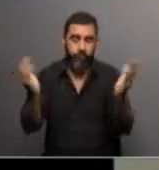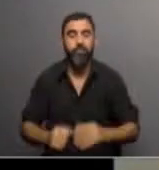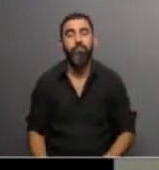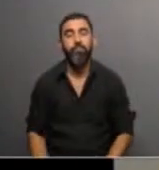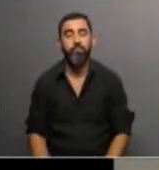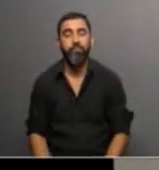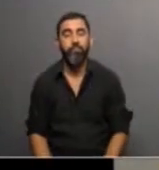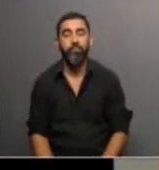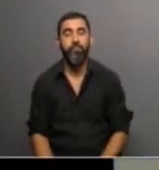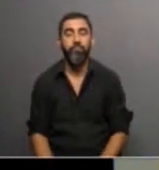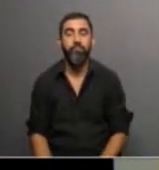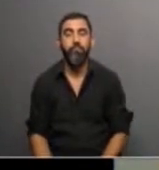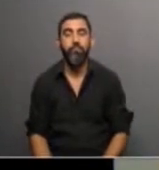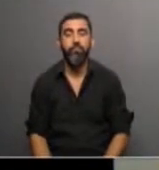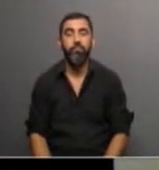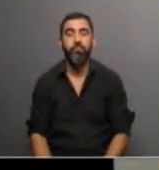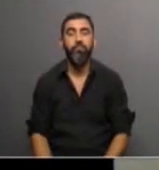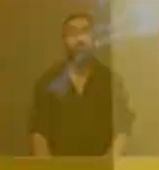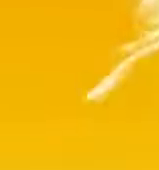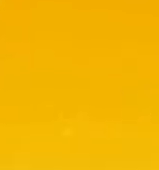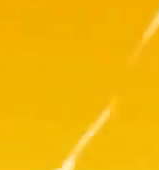Dale, Nicolás Bagatini, a ver, Mentes en Juego.